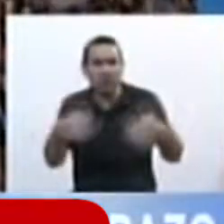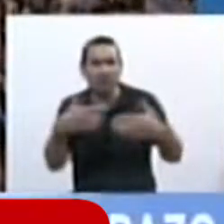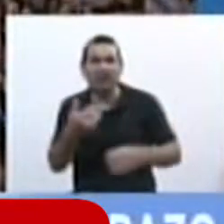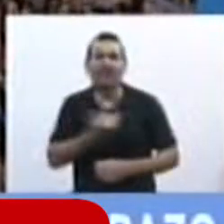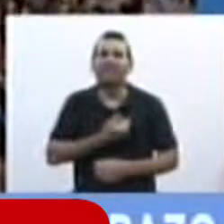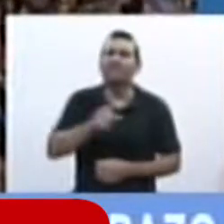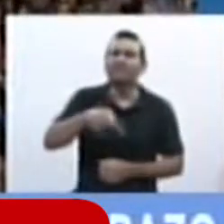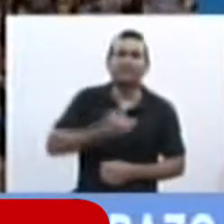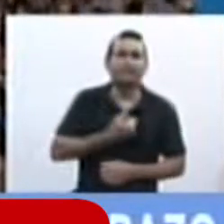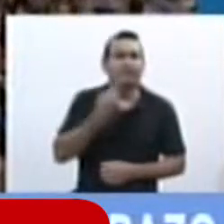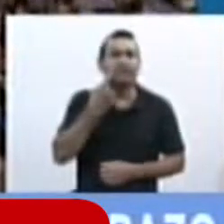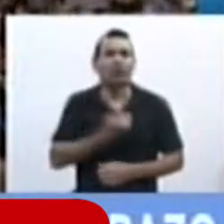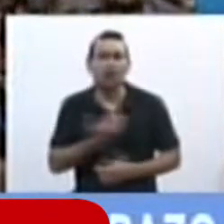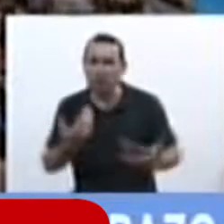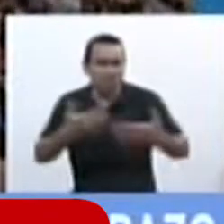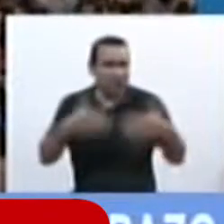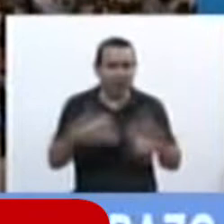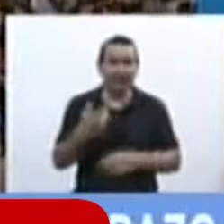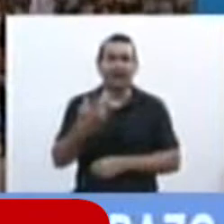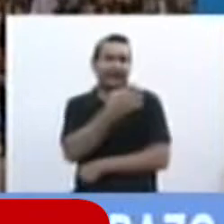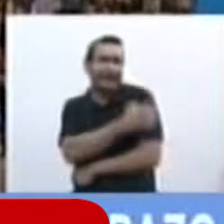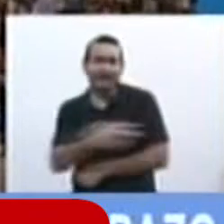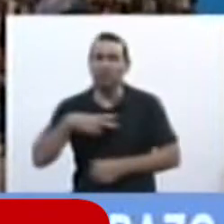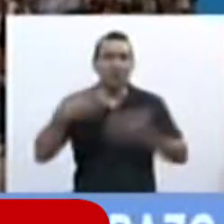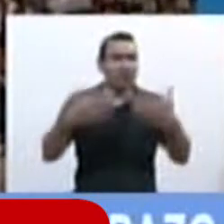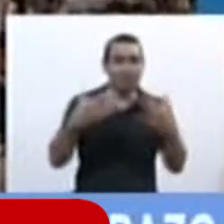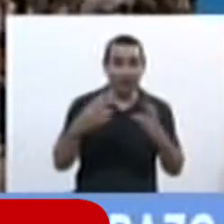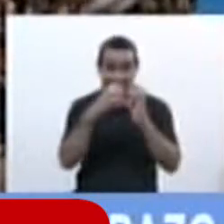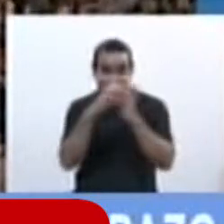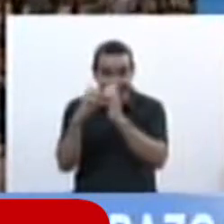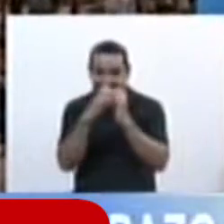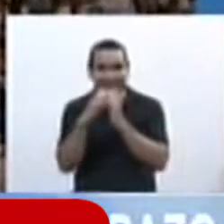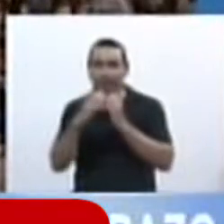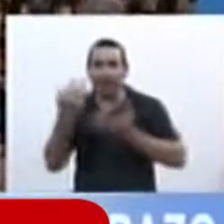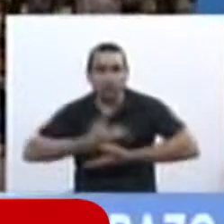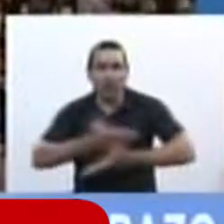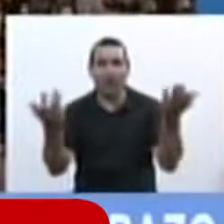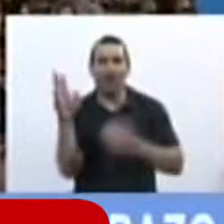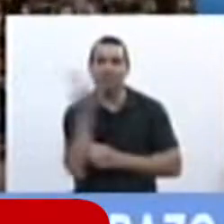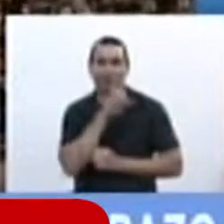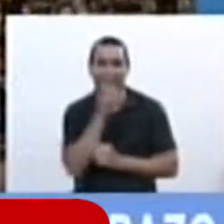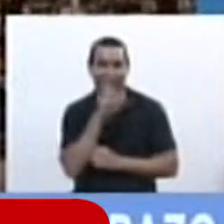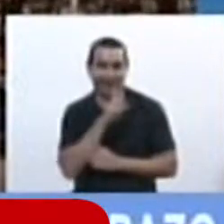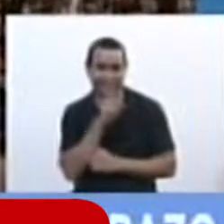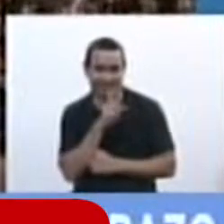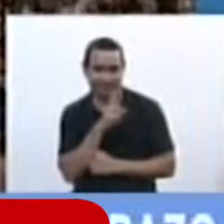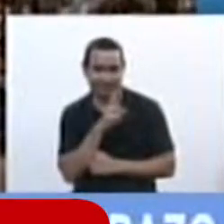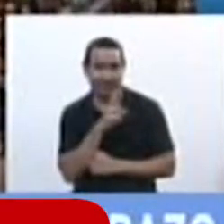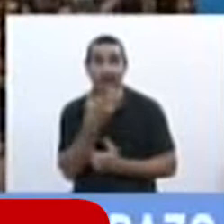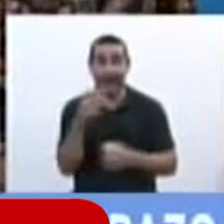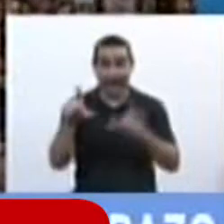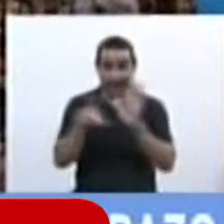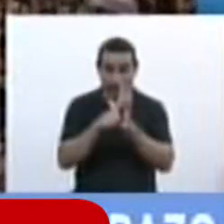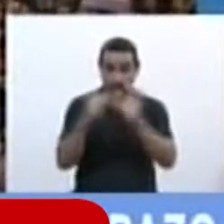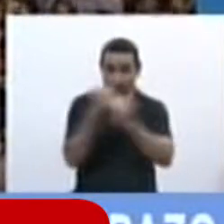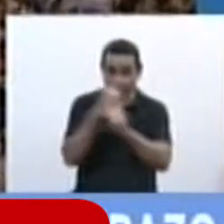dónde viven, sin distinción de clase social. Este debate es para todas las mujeres. Aprobarse esta